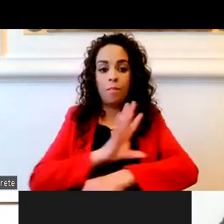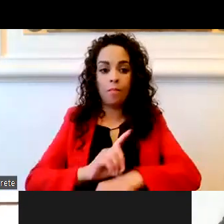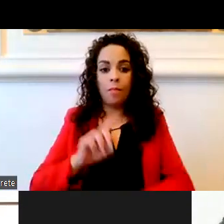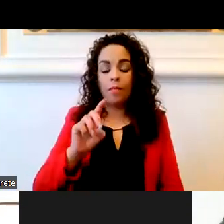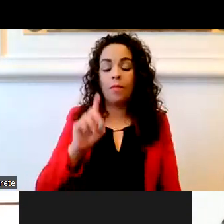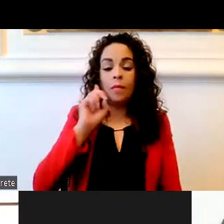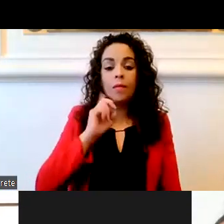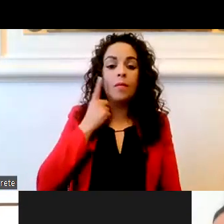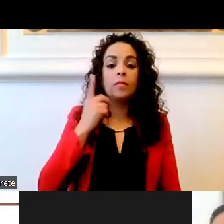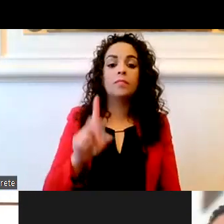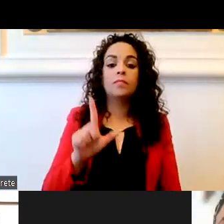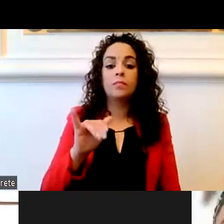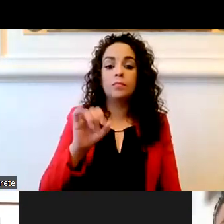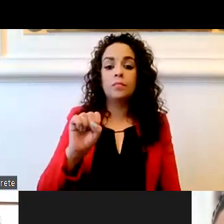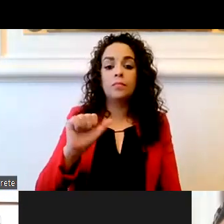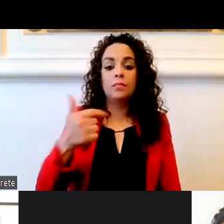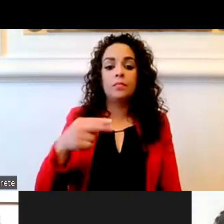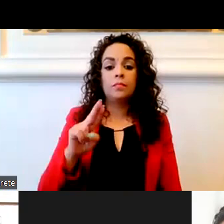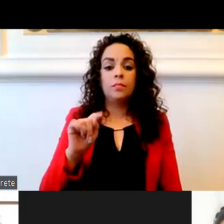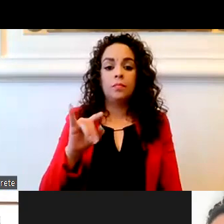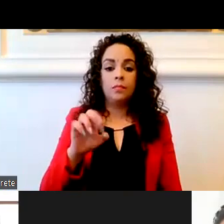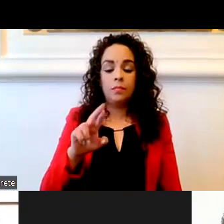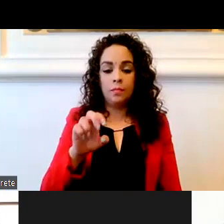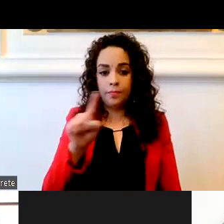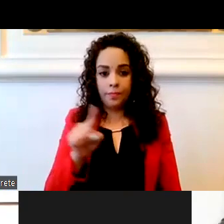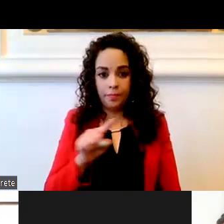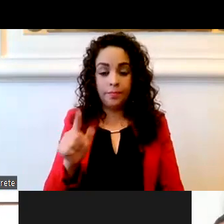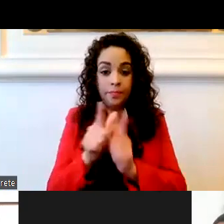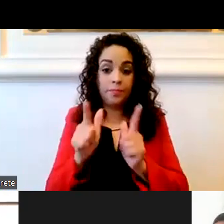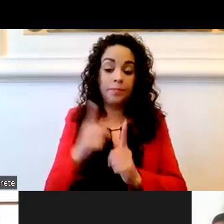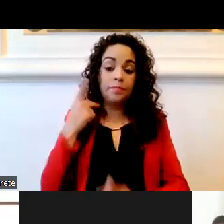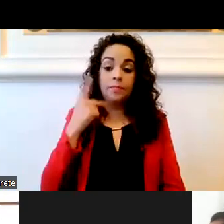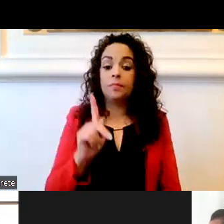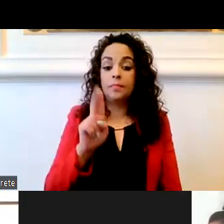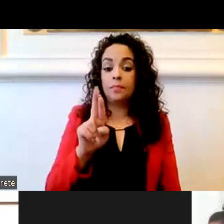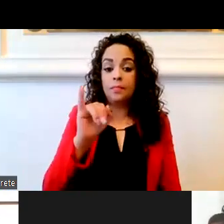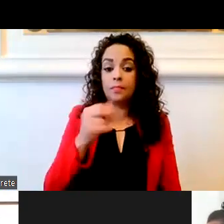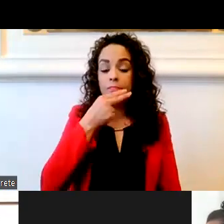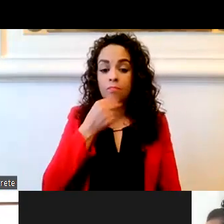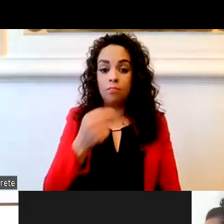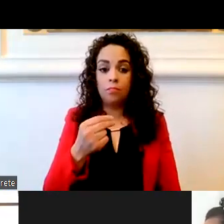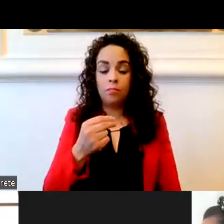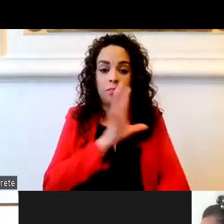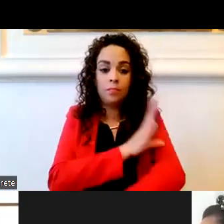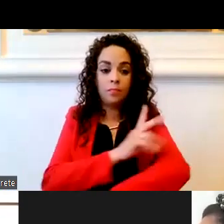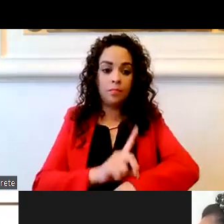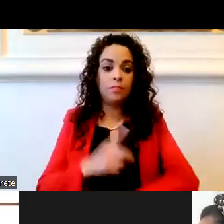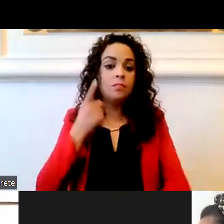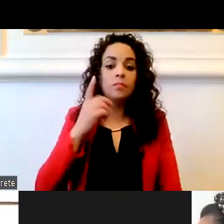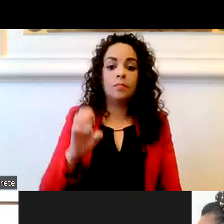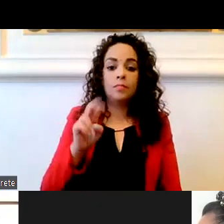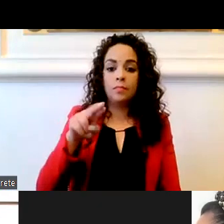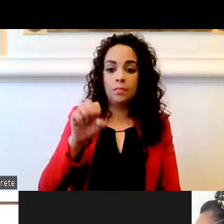Adriana Gutiérrez Ureña. Del Grupo Parlamentario del PRI, el coordinador, el diputado Ernesto Alarcón Jiménez. Del